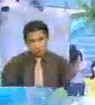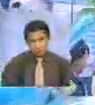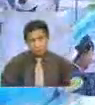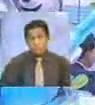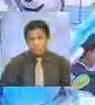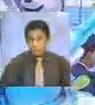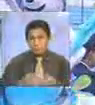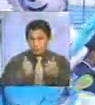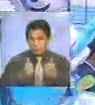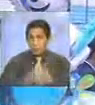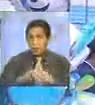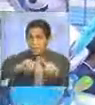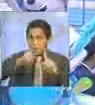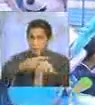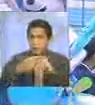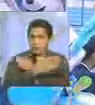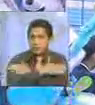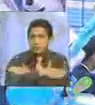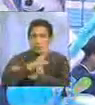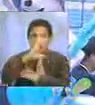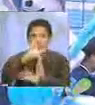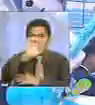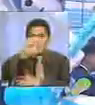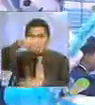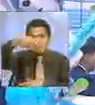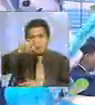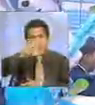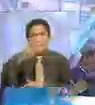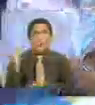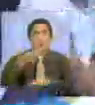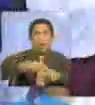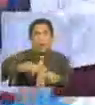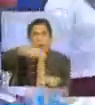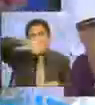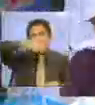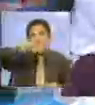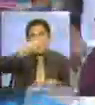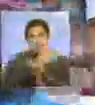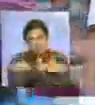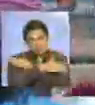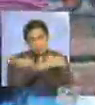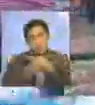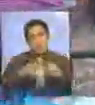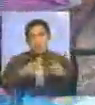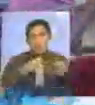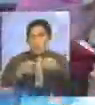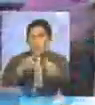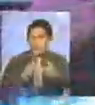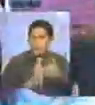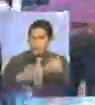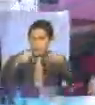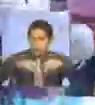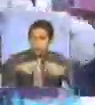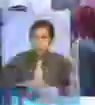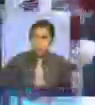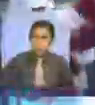Bueno, primero un saludo en Tangier que nos está observando, María Criollo, mientras le comento que esto es